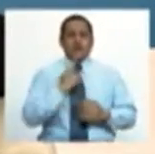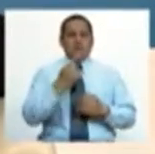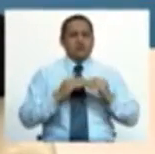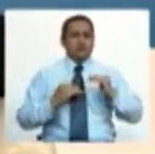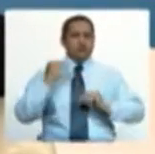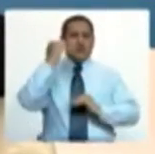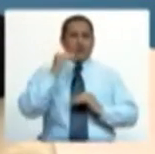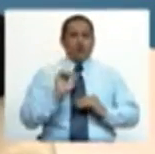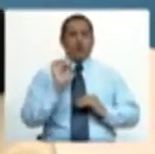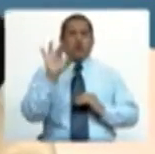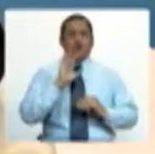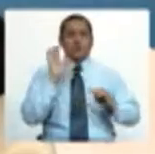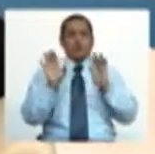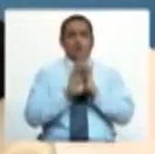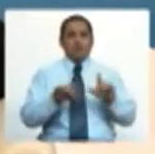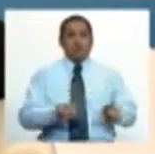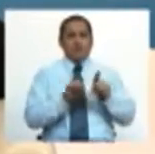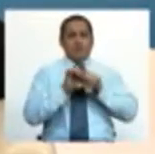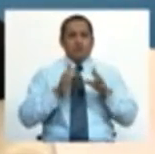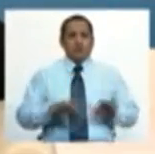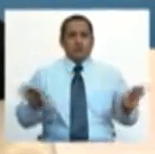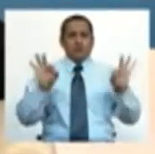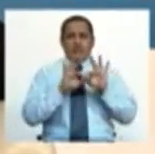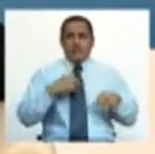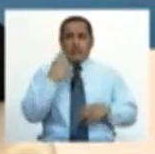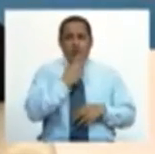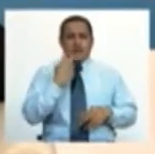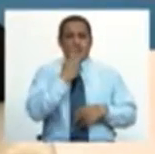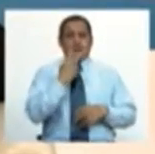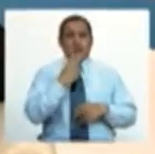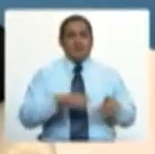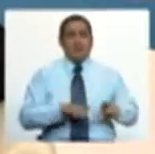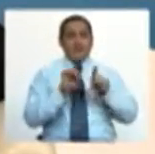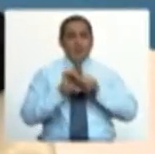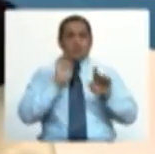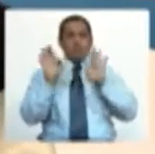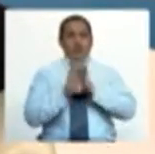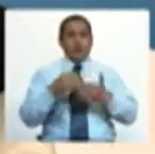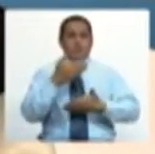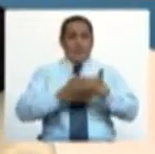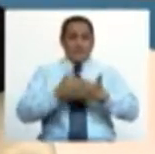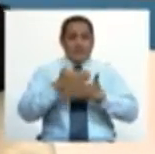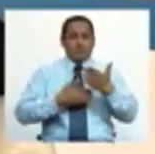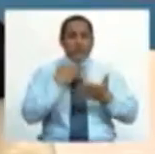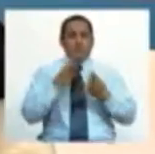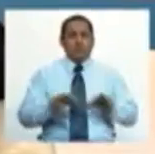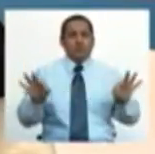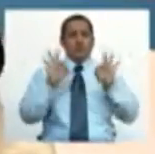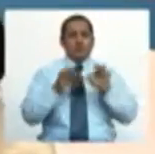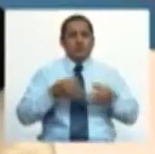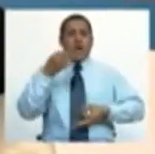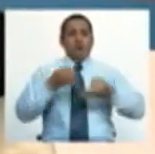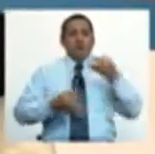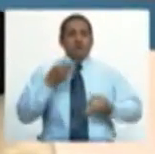sea superado por otro en el que sea de mucha importancia la oralidad. Entonces, en vez del papel, lo que va a funcionar es